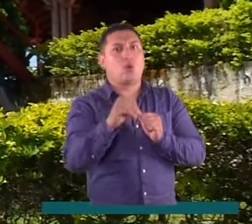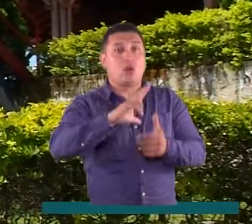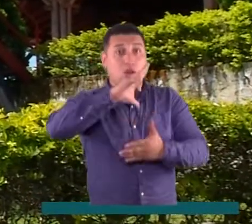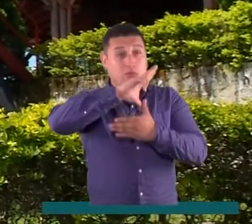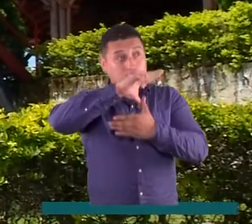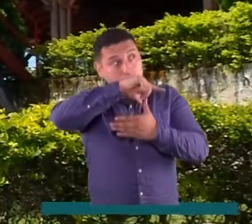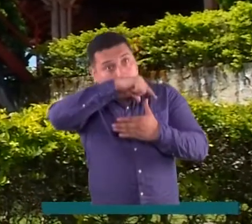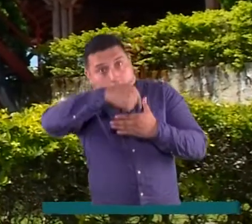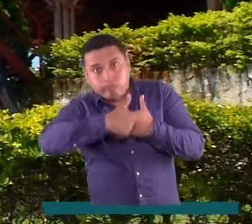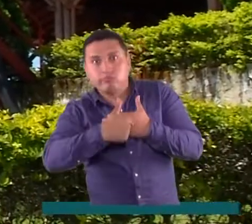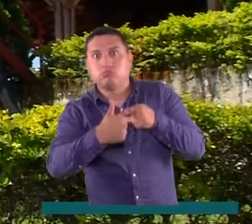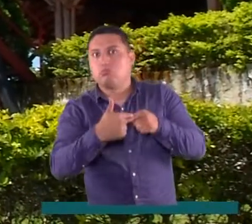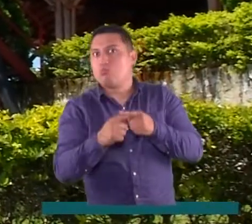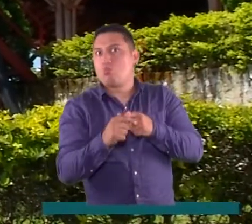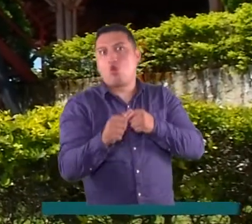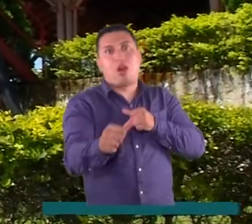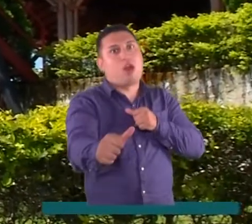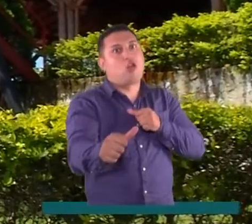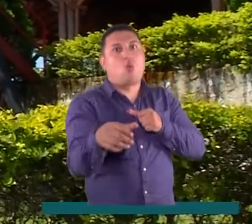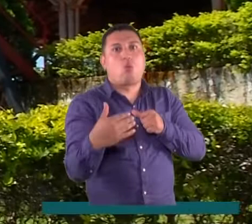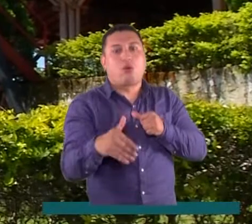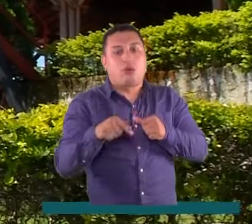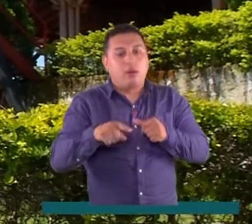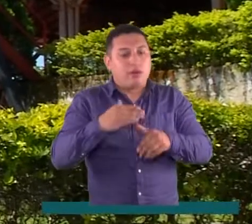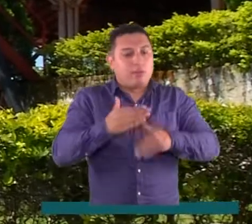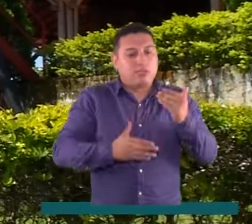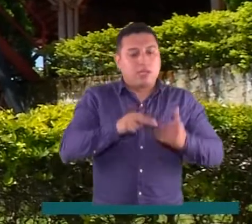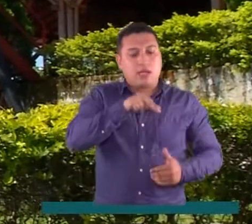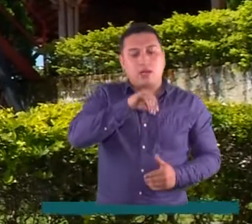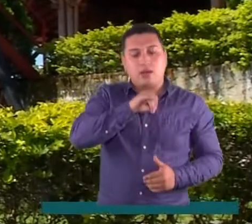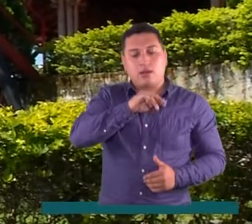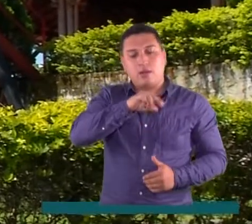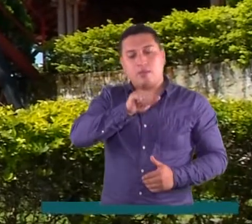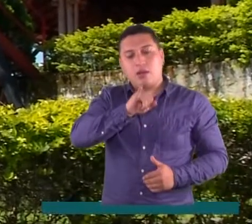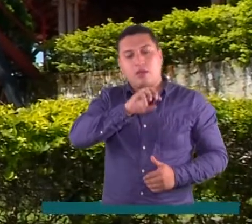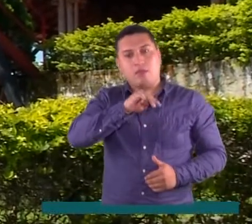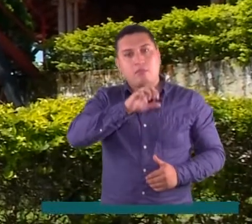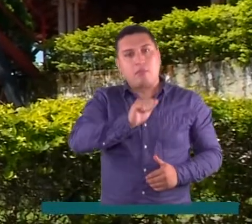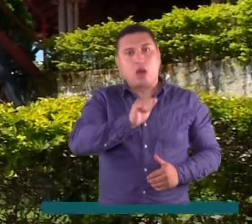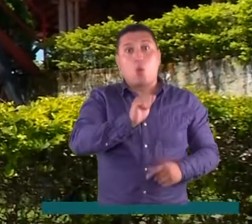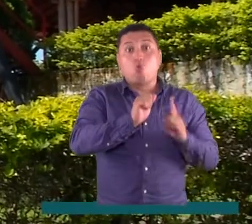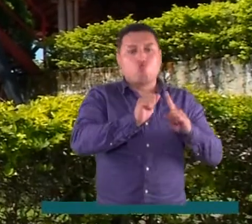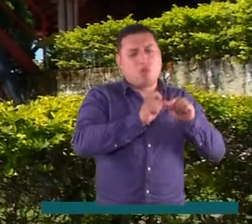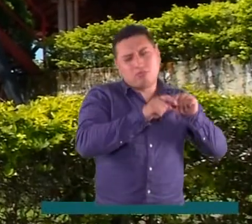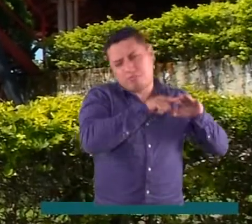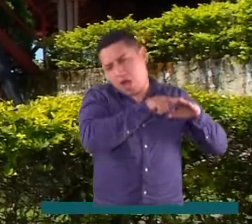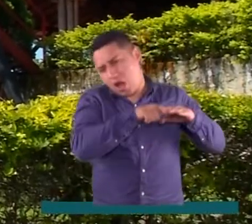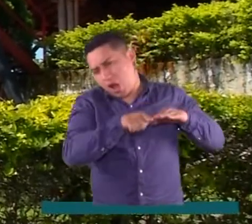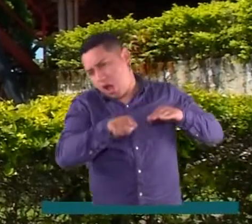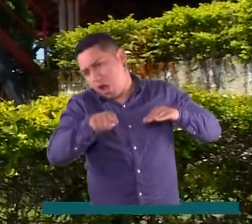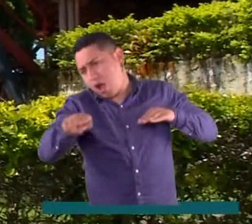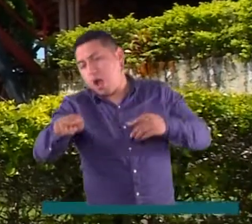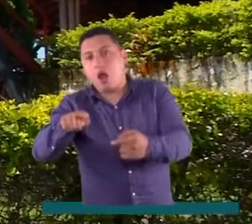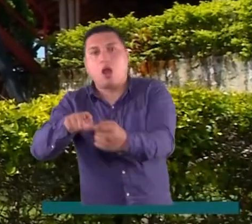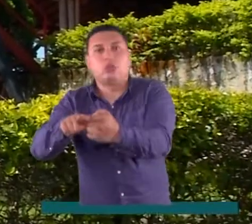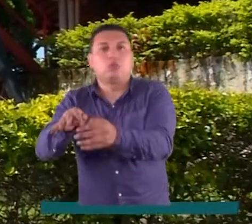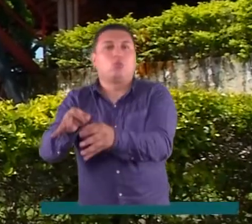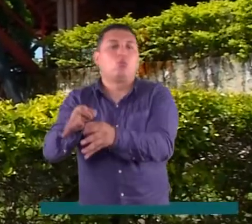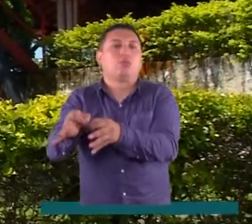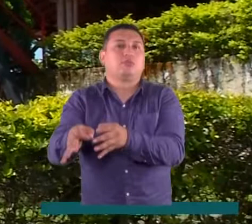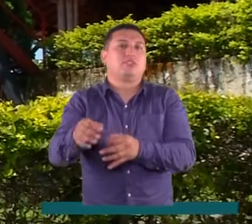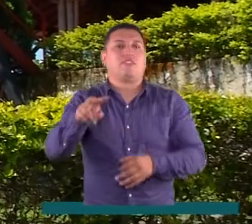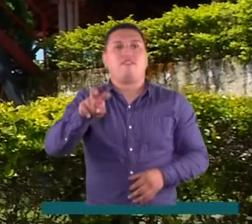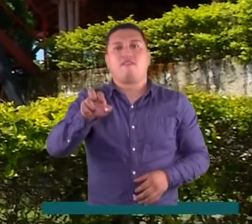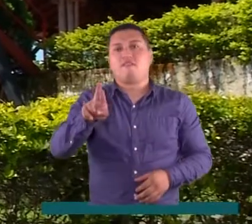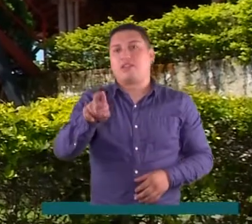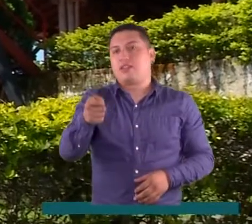uno de los más largos de Latinoamérica. Empieza aquí en el municipio de Nimaima y luego en todo su recorrido de un solo viaje